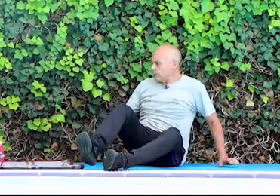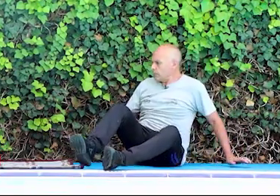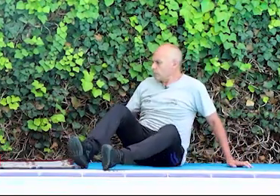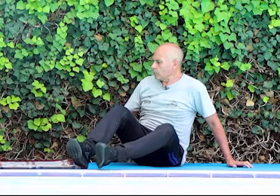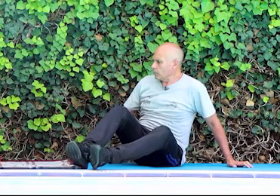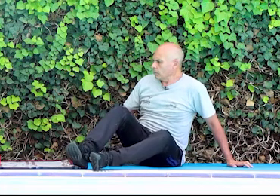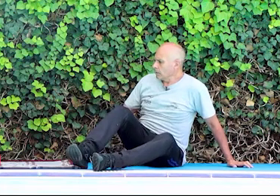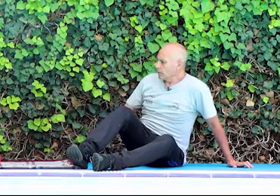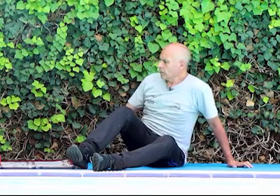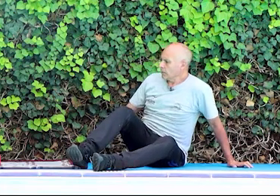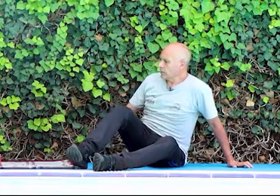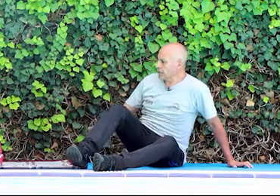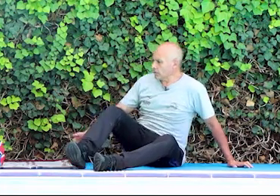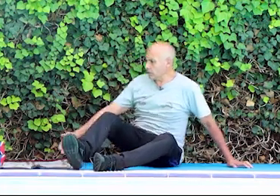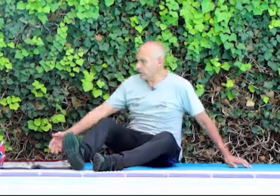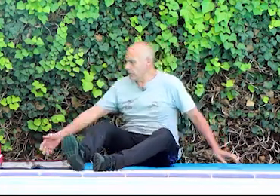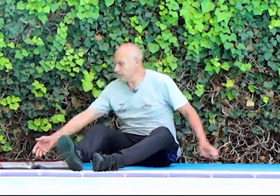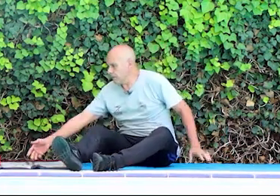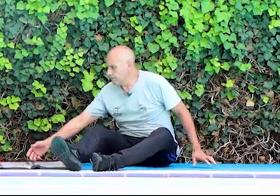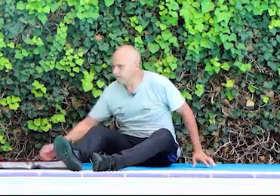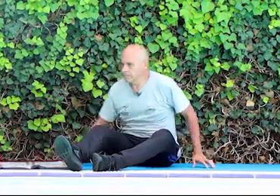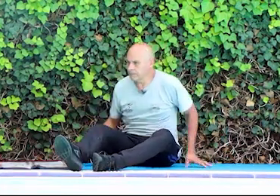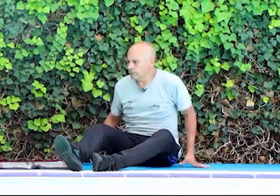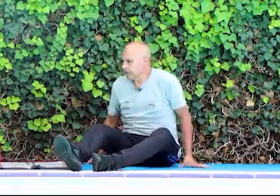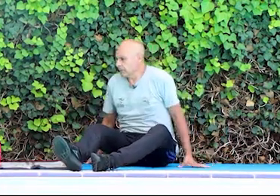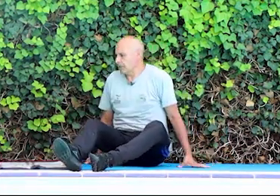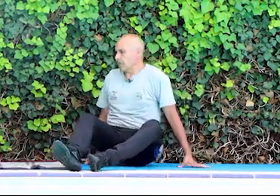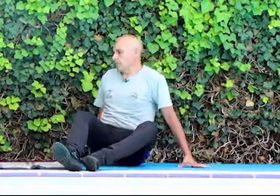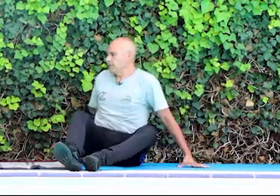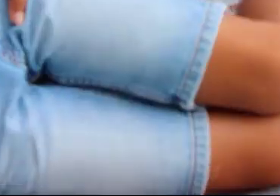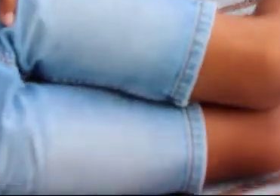lado, estira totalmente,